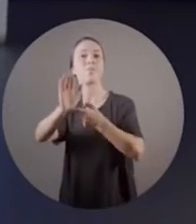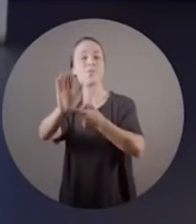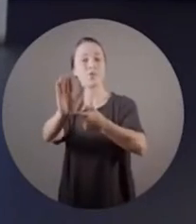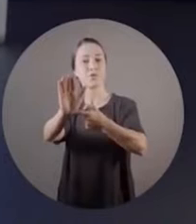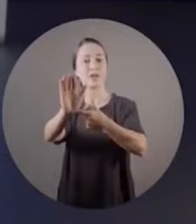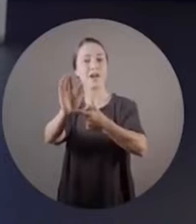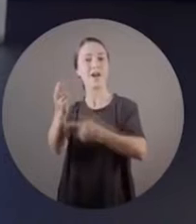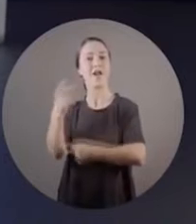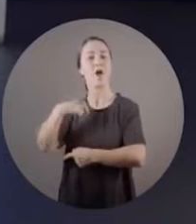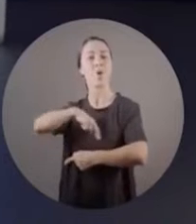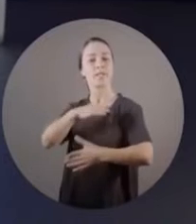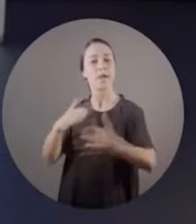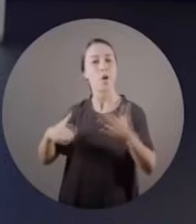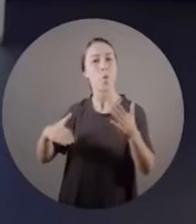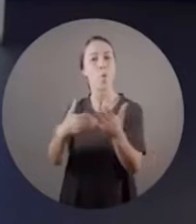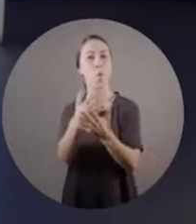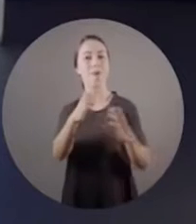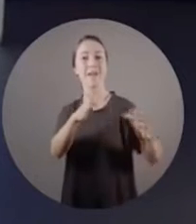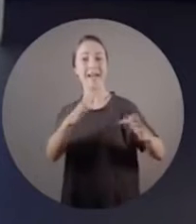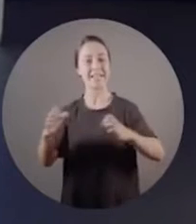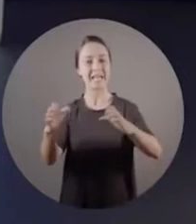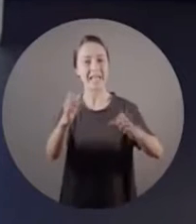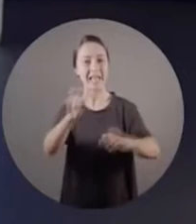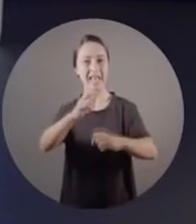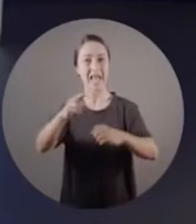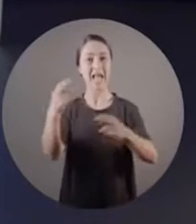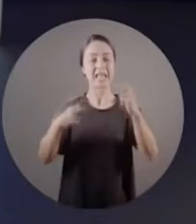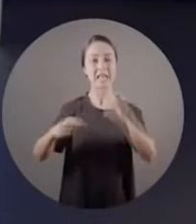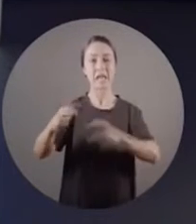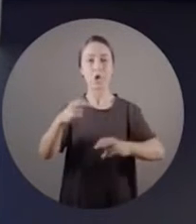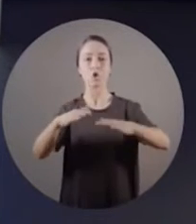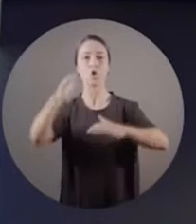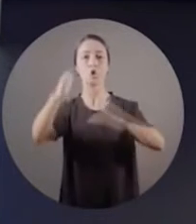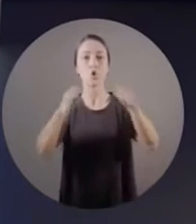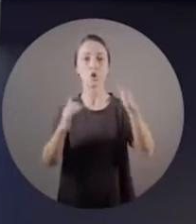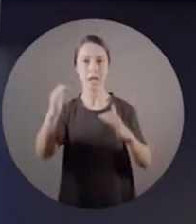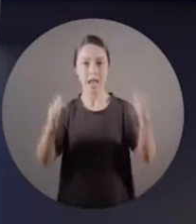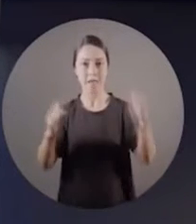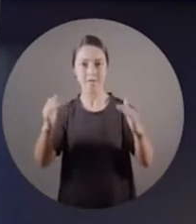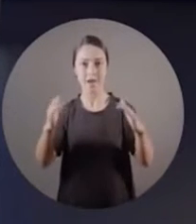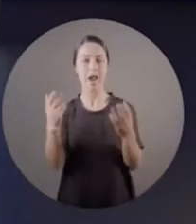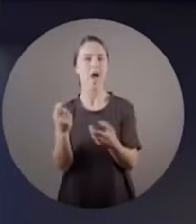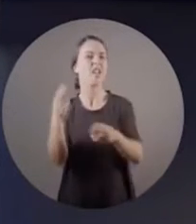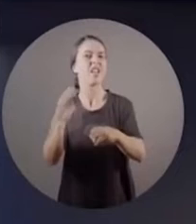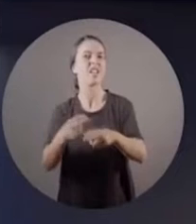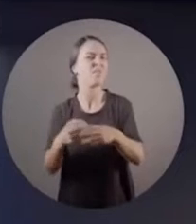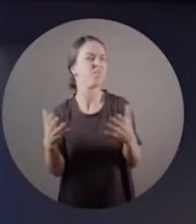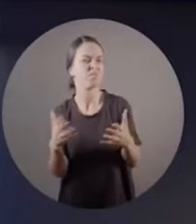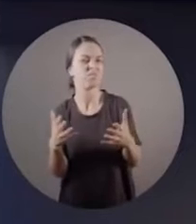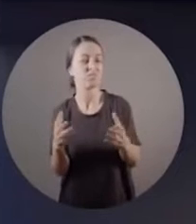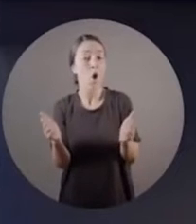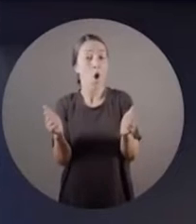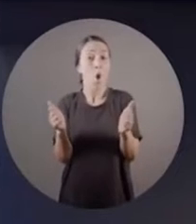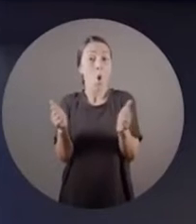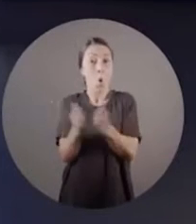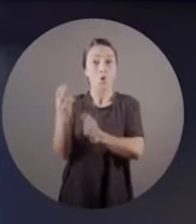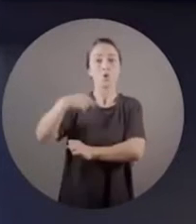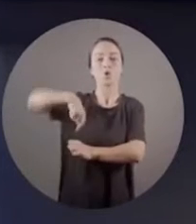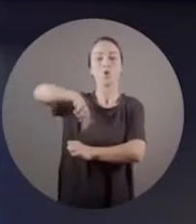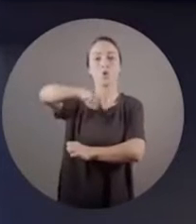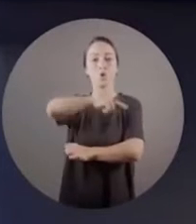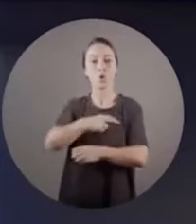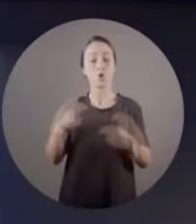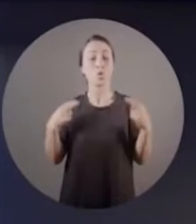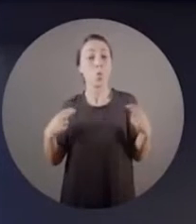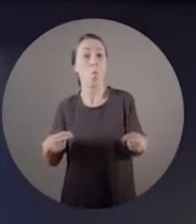nuestra nueva estrategia de negocios sostenibles, a la que hemos llamado Juntos Somos